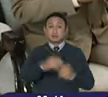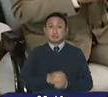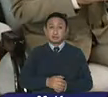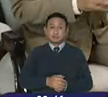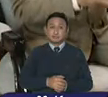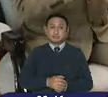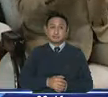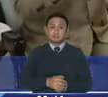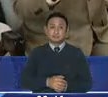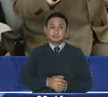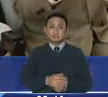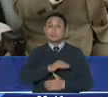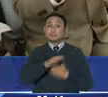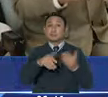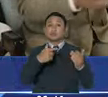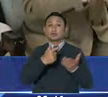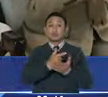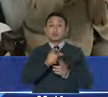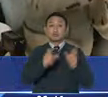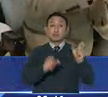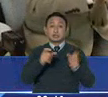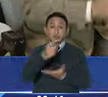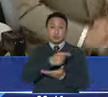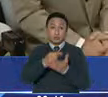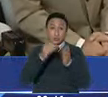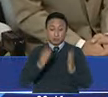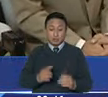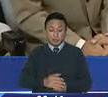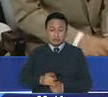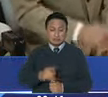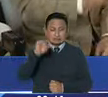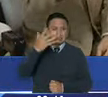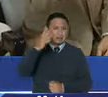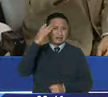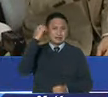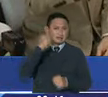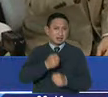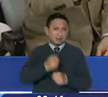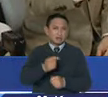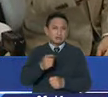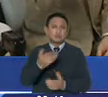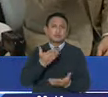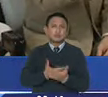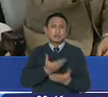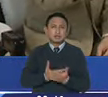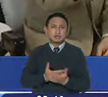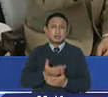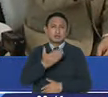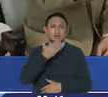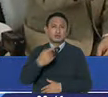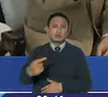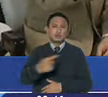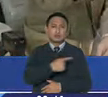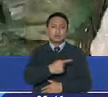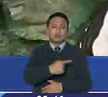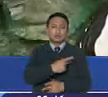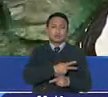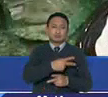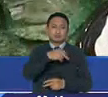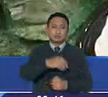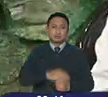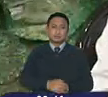cotidiana de todos los guayacenses. ¿Cuál es la propuesta que ustedes tienen? Quizás incentivos para contratistas del Consejo Provincial.